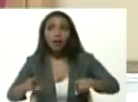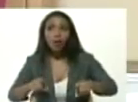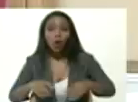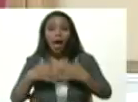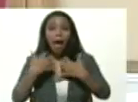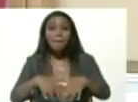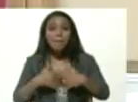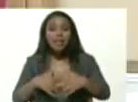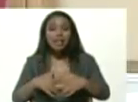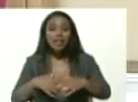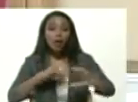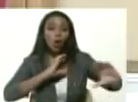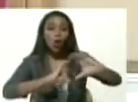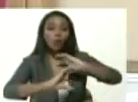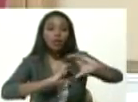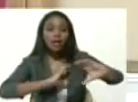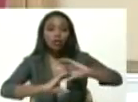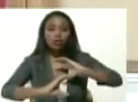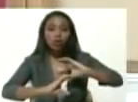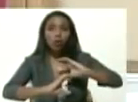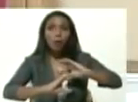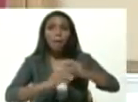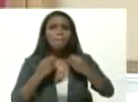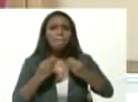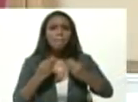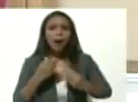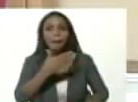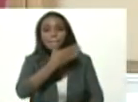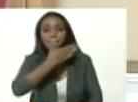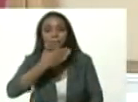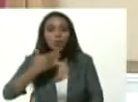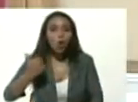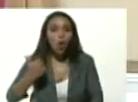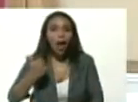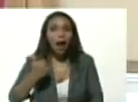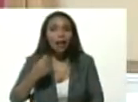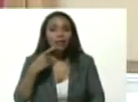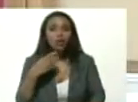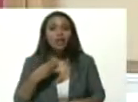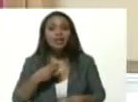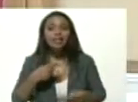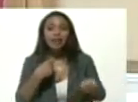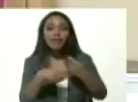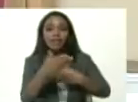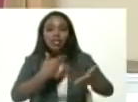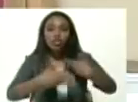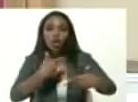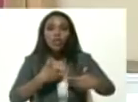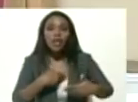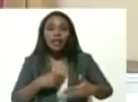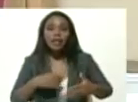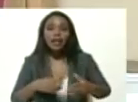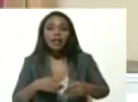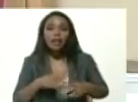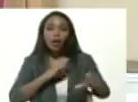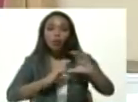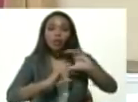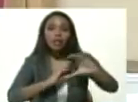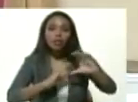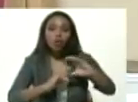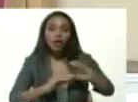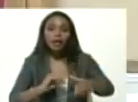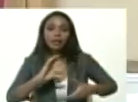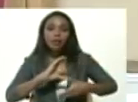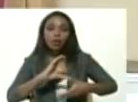de telecomunicaciones para mejorar y ampliar los servicios de telecomunicaciones, porque si algo la gente necesita es servicios de